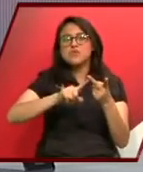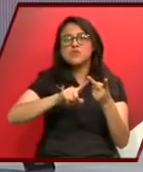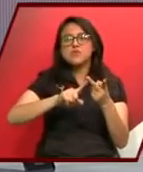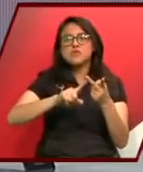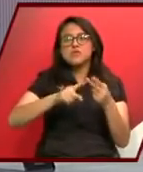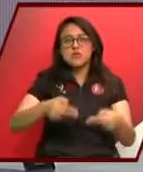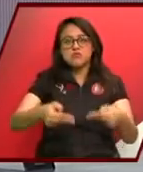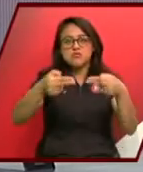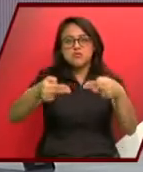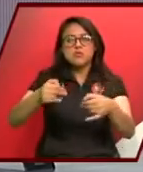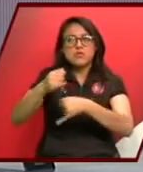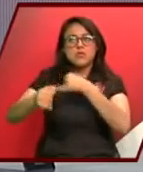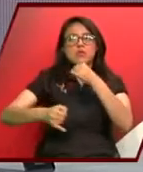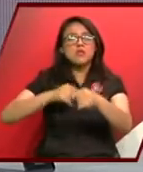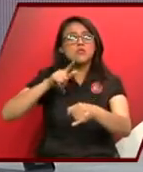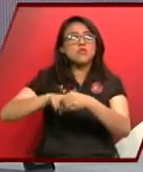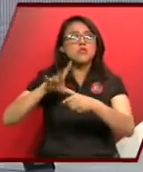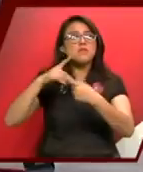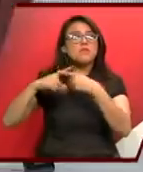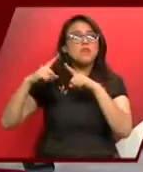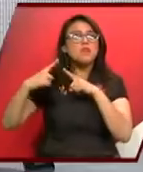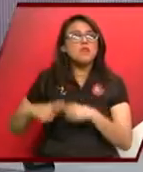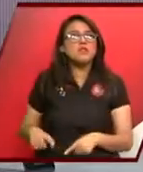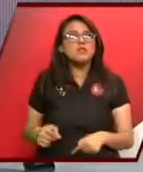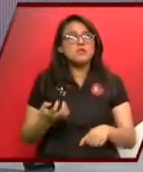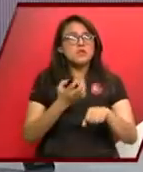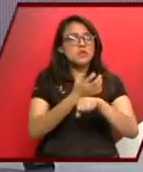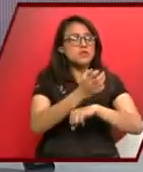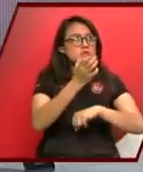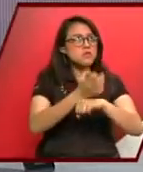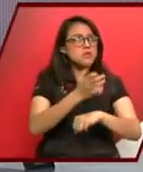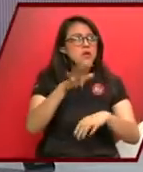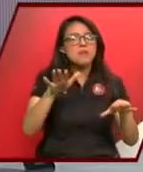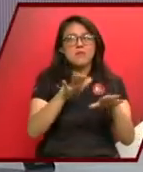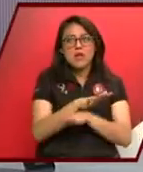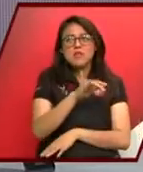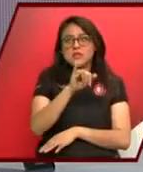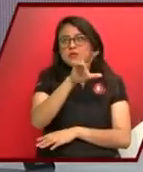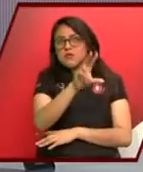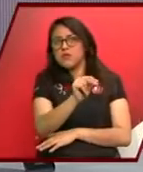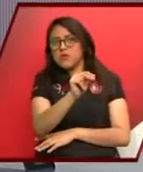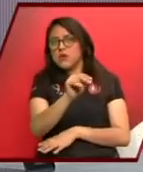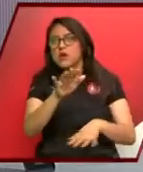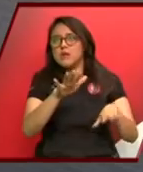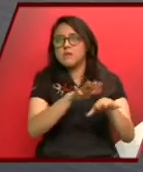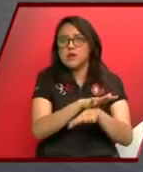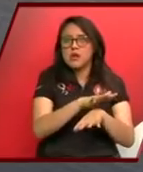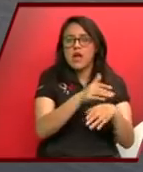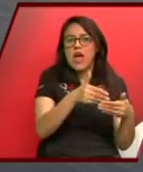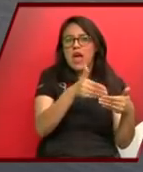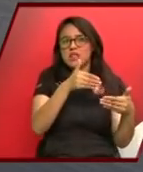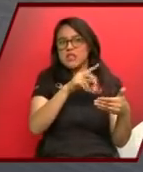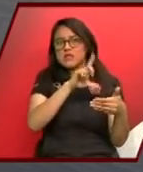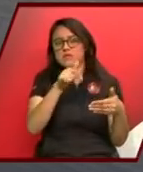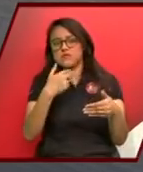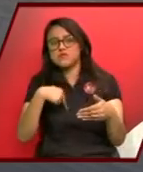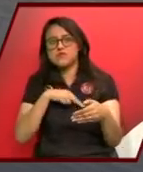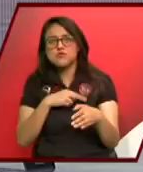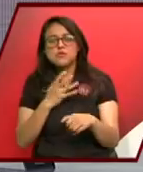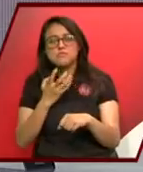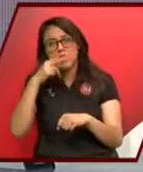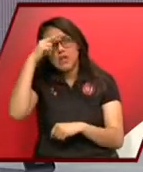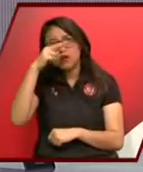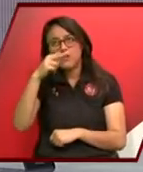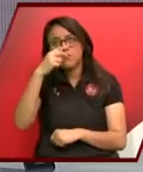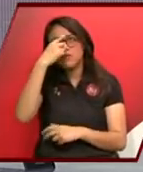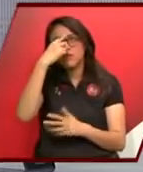negociaciones internacionales y todo. Estados Unidos cambia un poco, ya cambió ellos, ¿no? Ellos cambian un poquito antes que nosotros. Ya